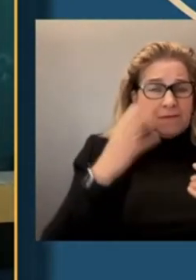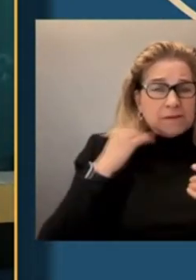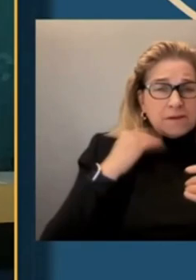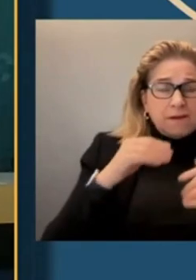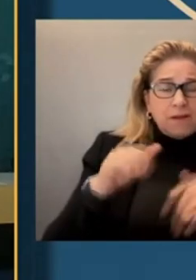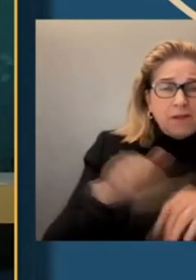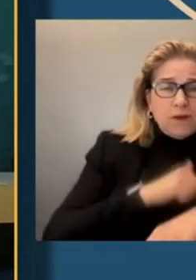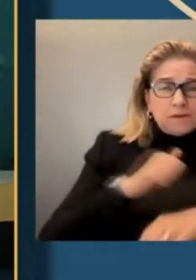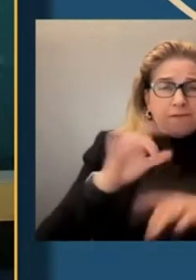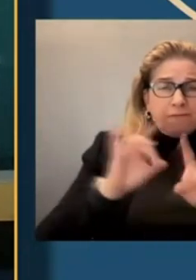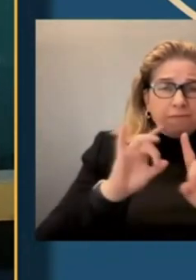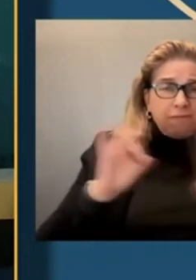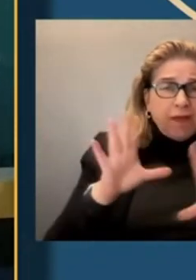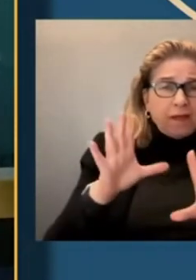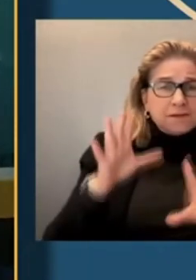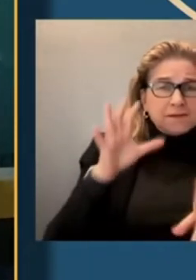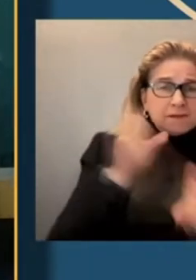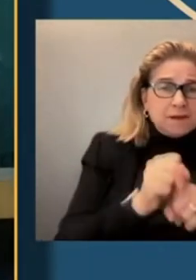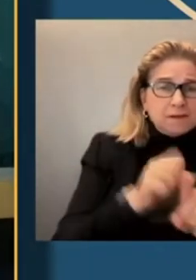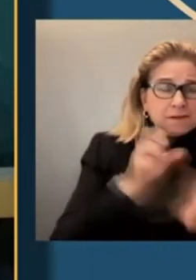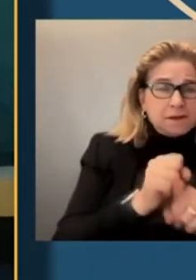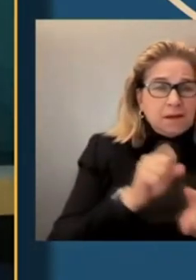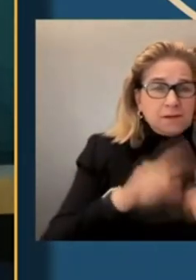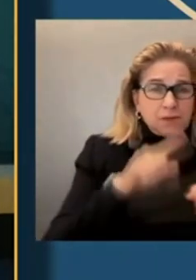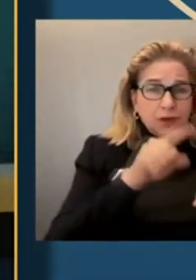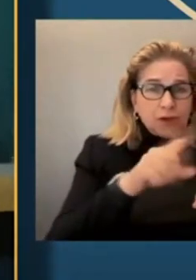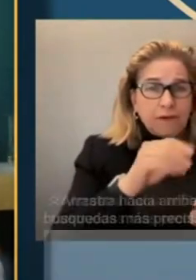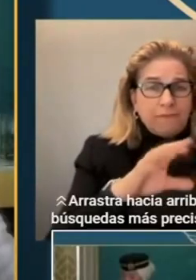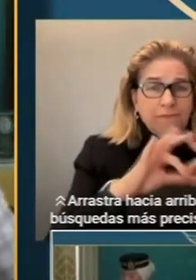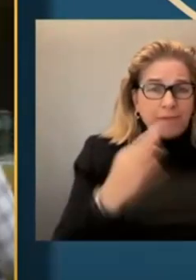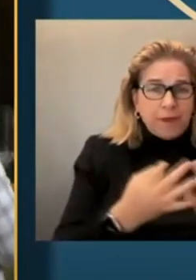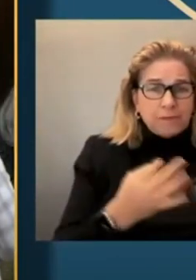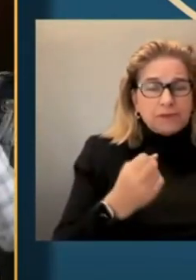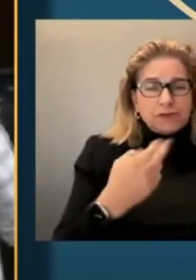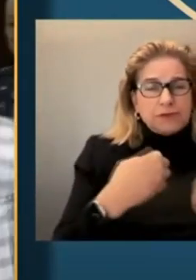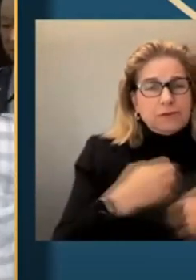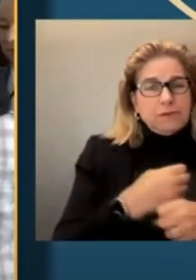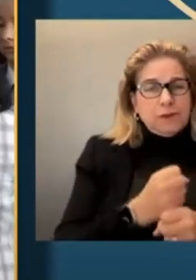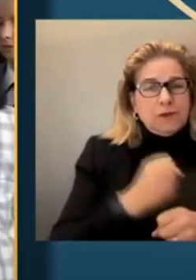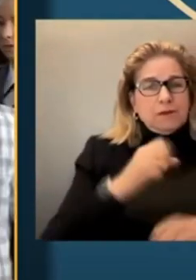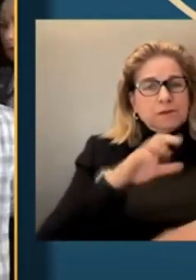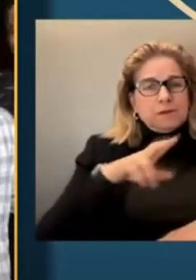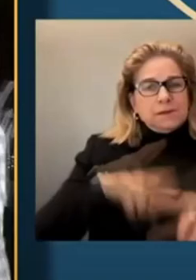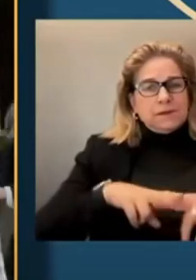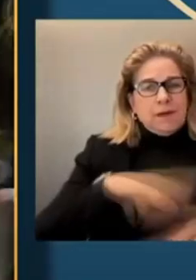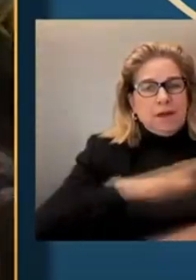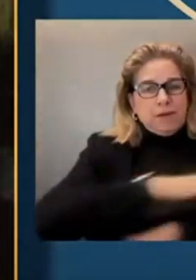todo el mundo premiadas, incluida la costarricense Doris Ríos, quienes recibieron este galardón.